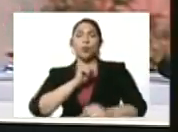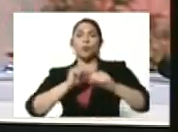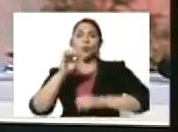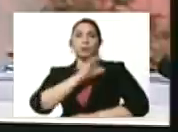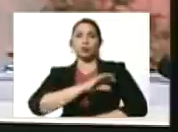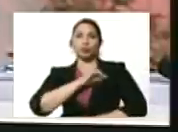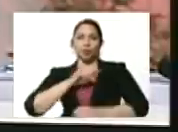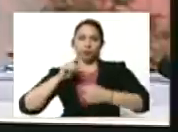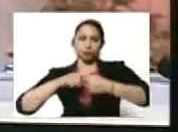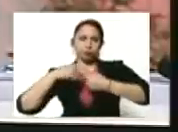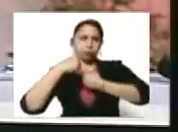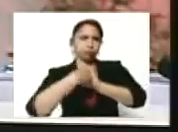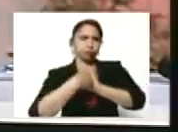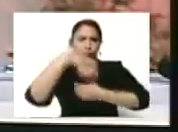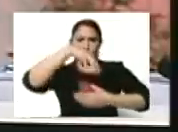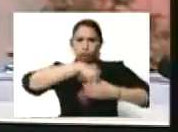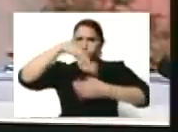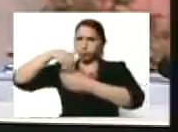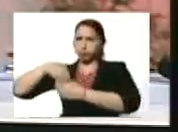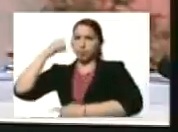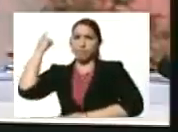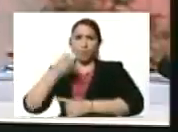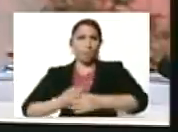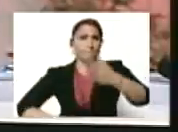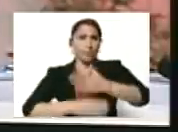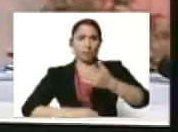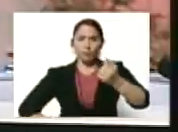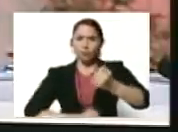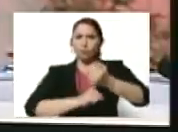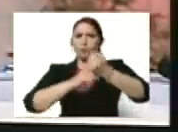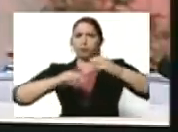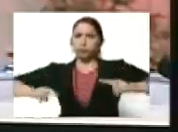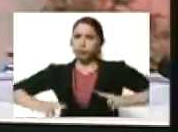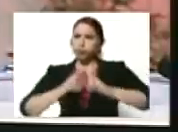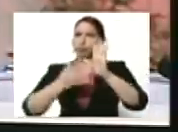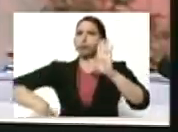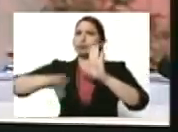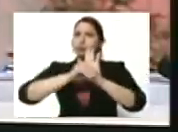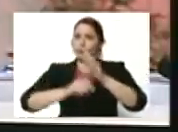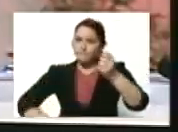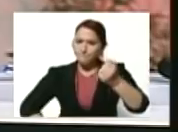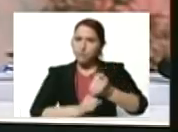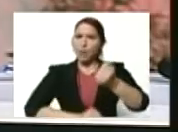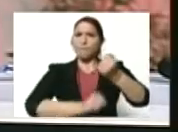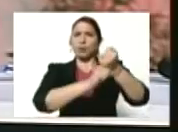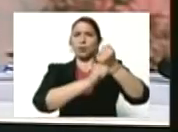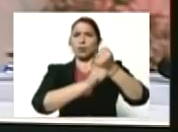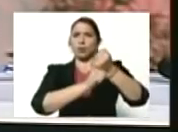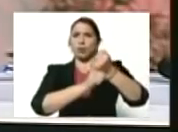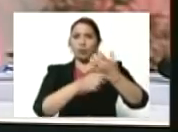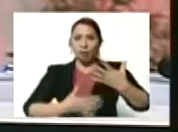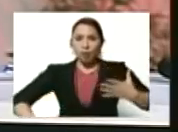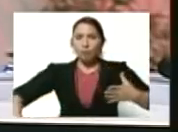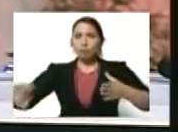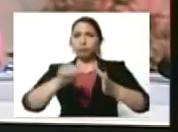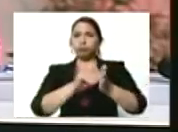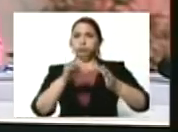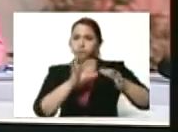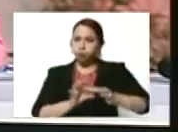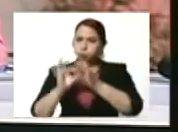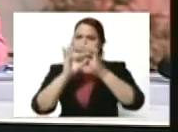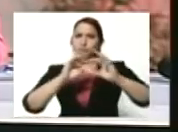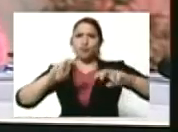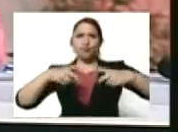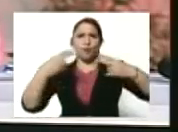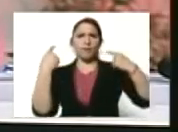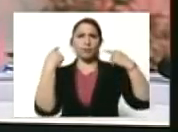sociales. Y vamos a impulsar su reencuentro, su reimpulso, su reunificación en una nueva